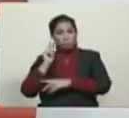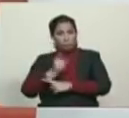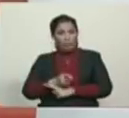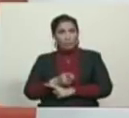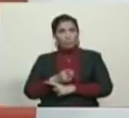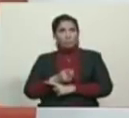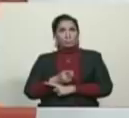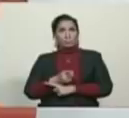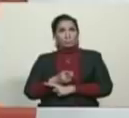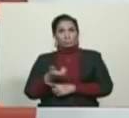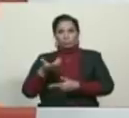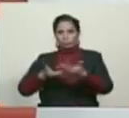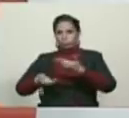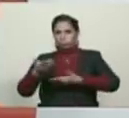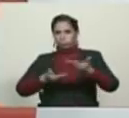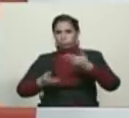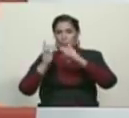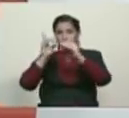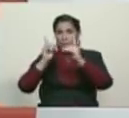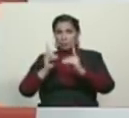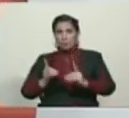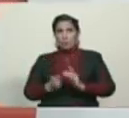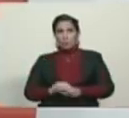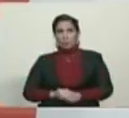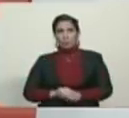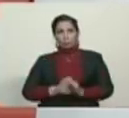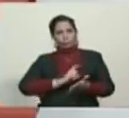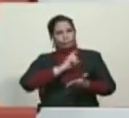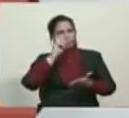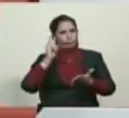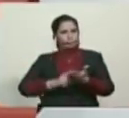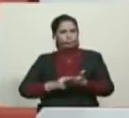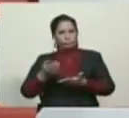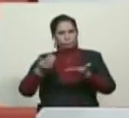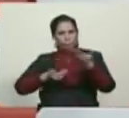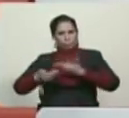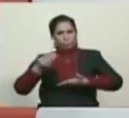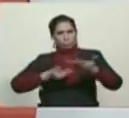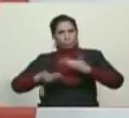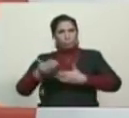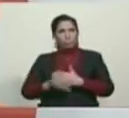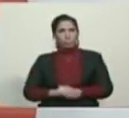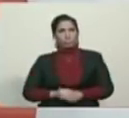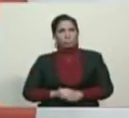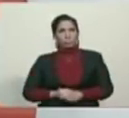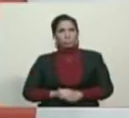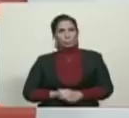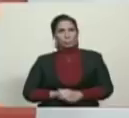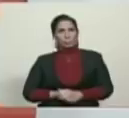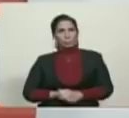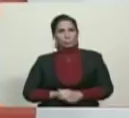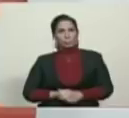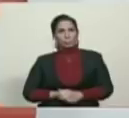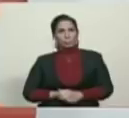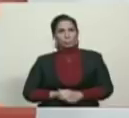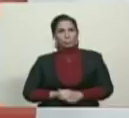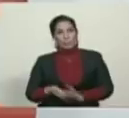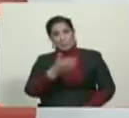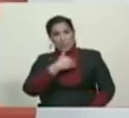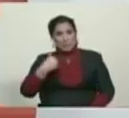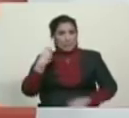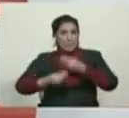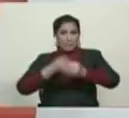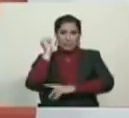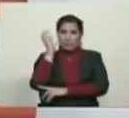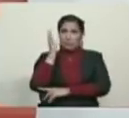las decisiones, totalmente vinculantes. Si usted quiere hacer un cabildo